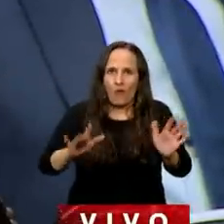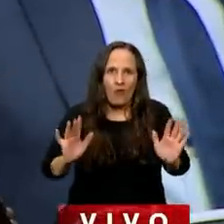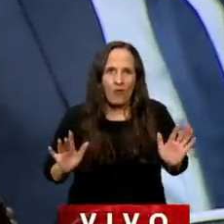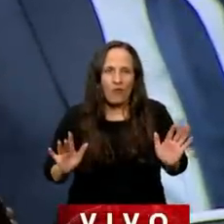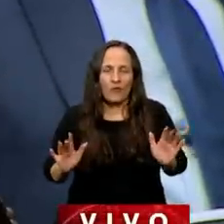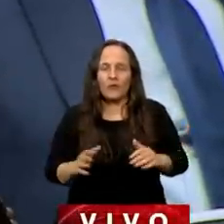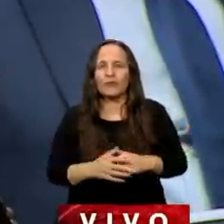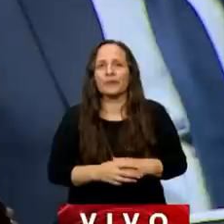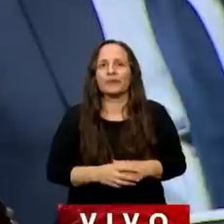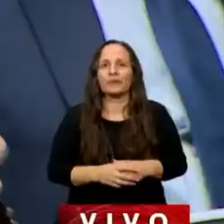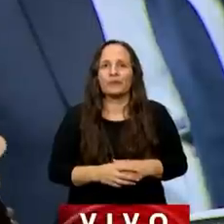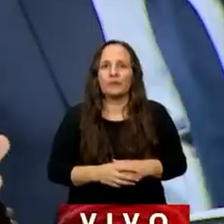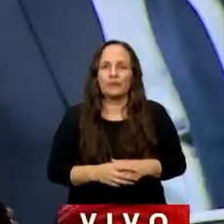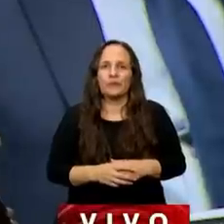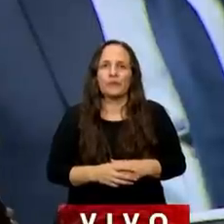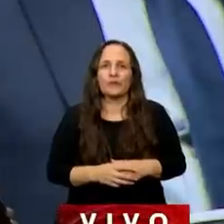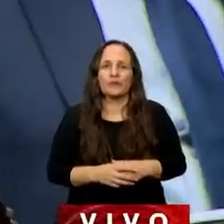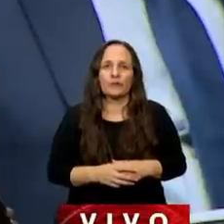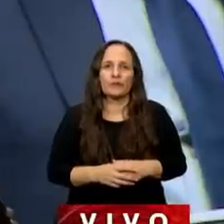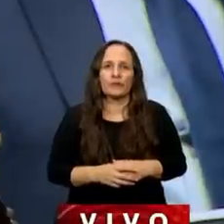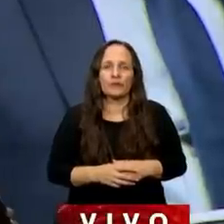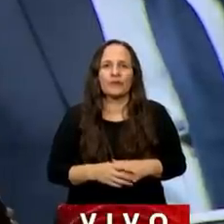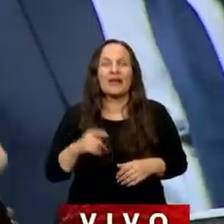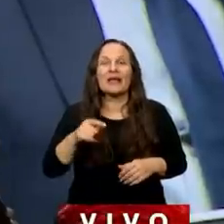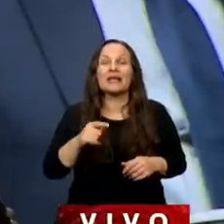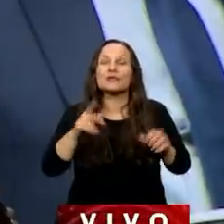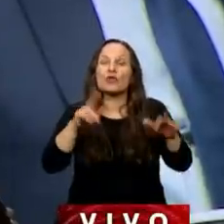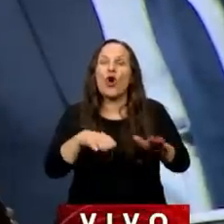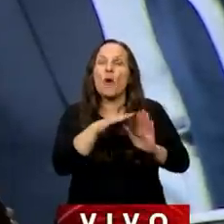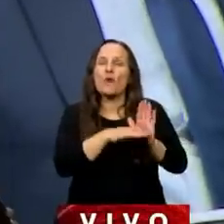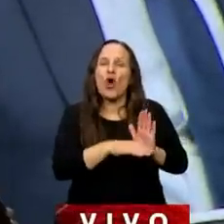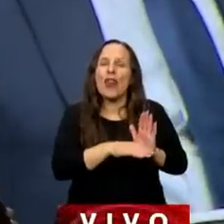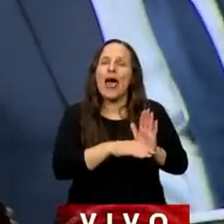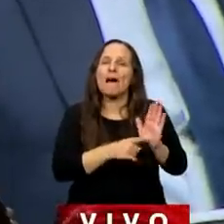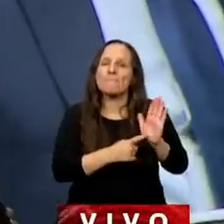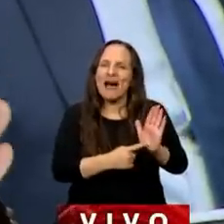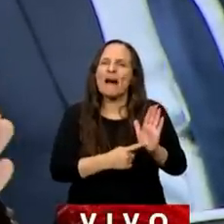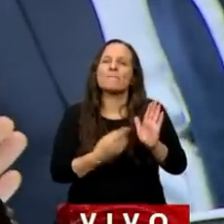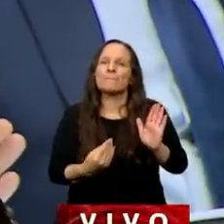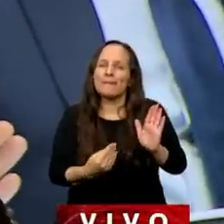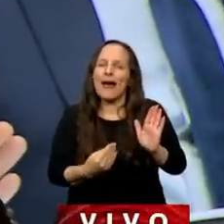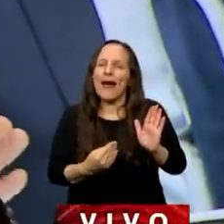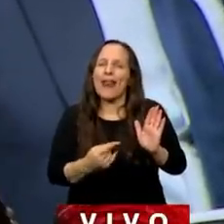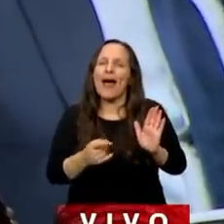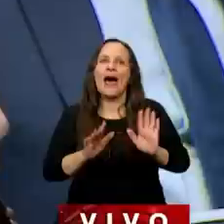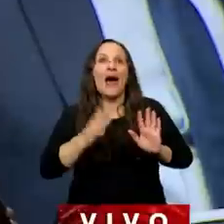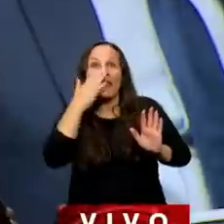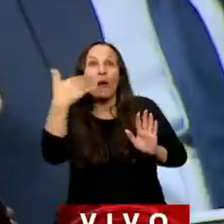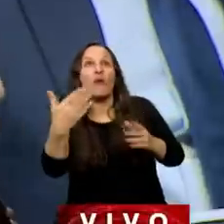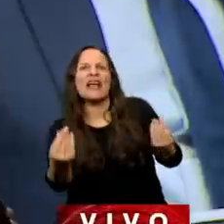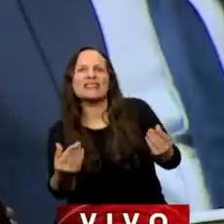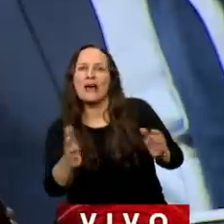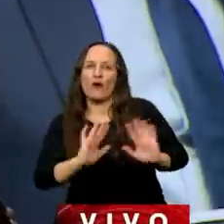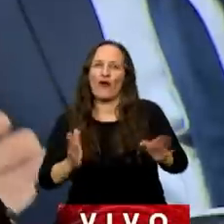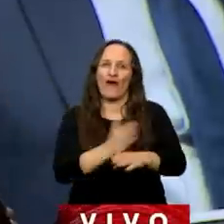eso, en estas situaciones, estos programas ayudan a no terminar en la mitigación. La mitigación en